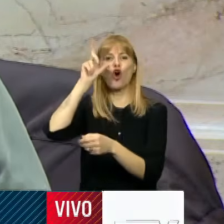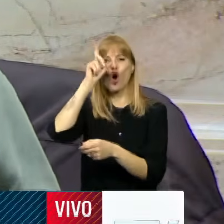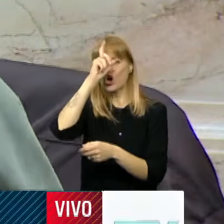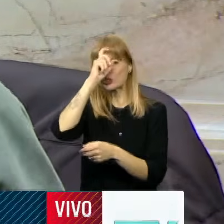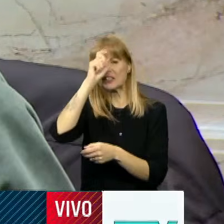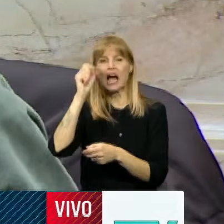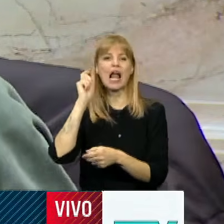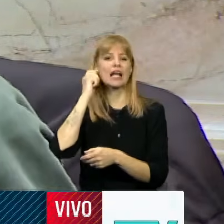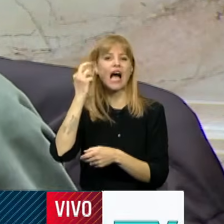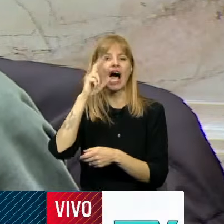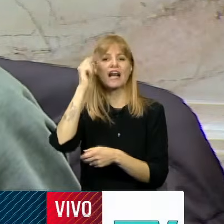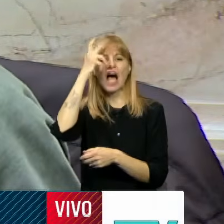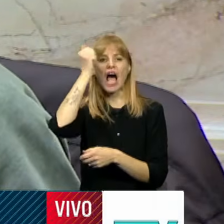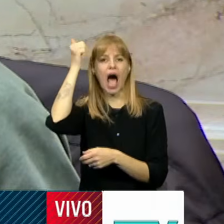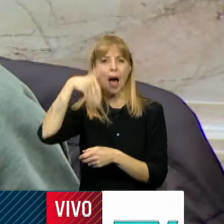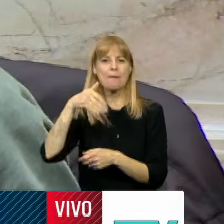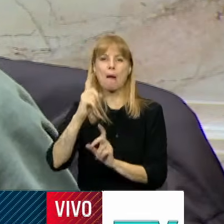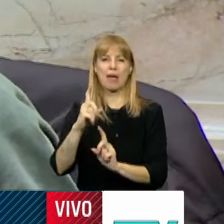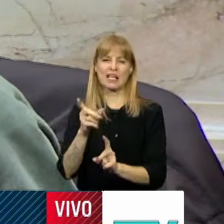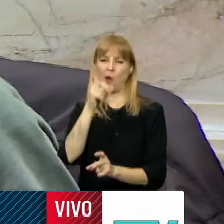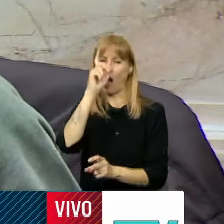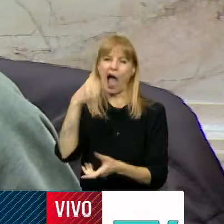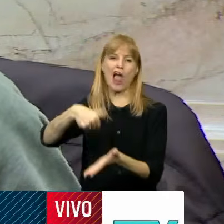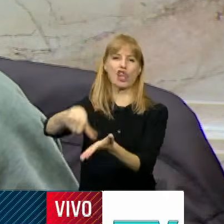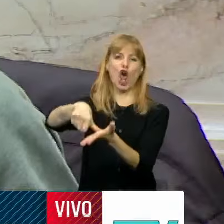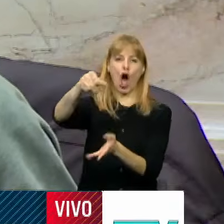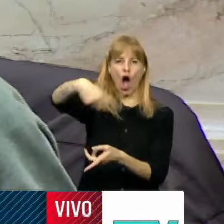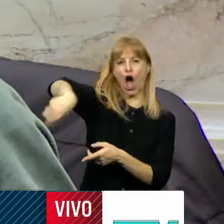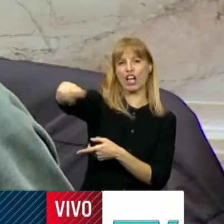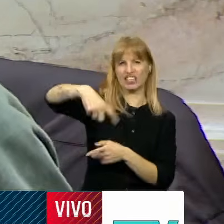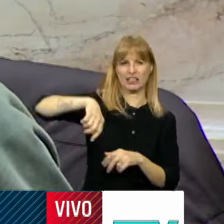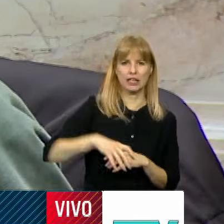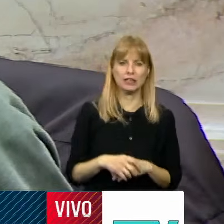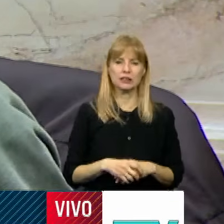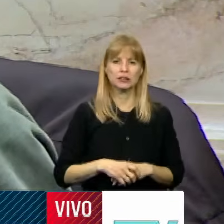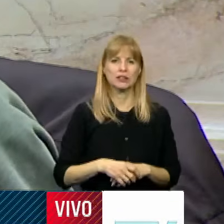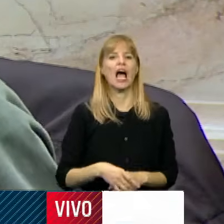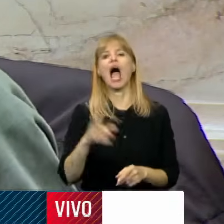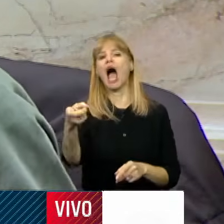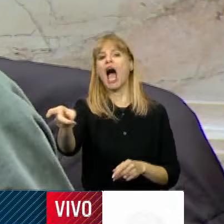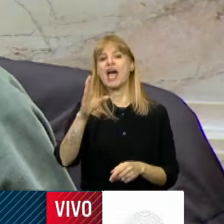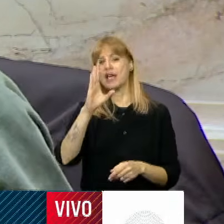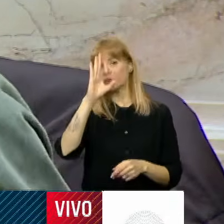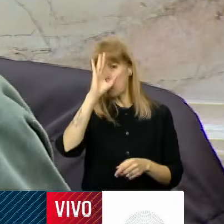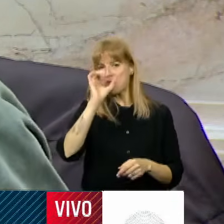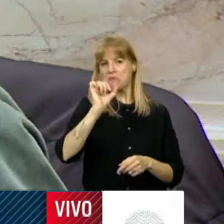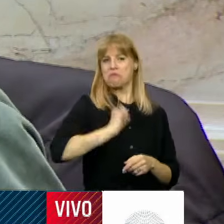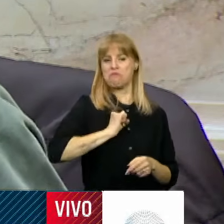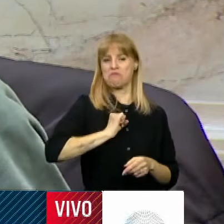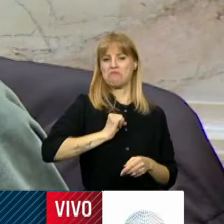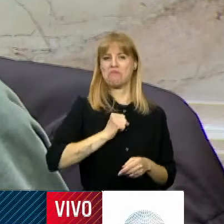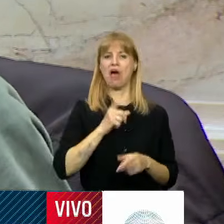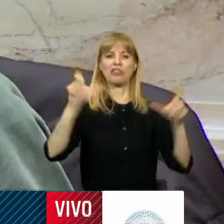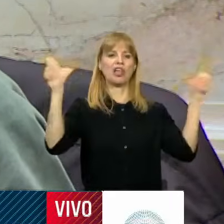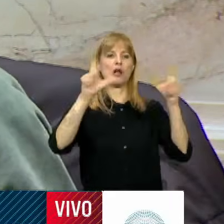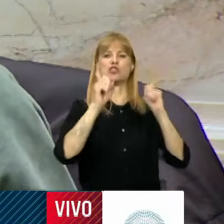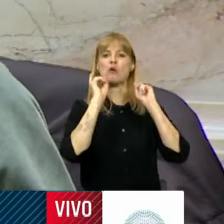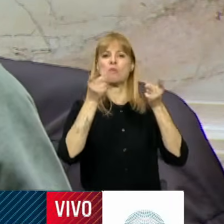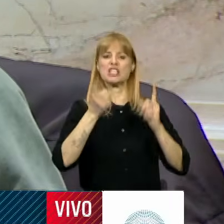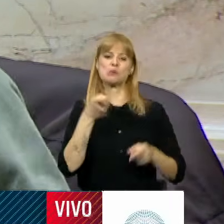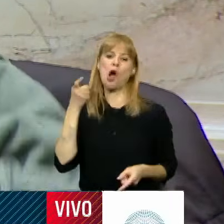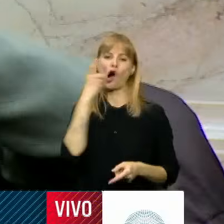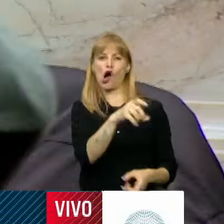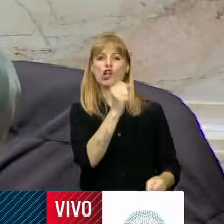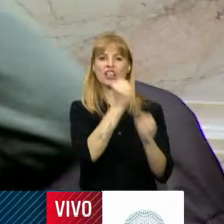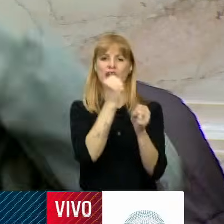¿no? Ahí están los que se hacían los valientes en la televisión contra los trabajadores, contra las personas